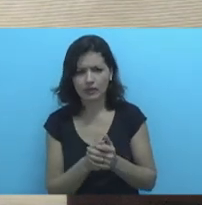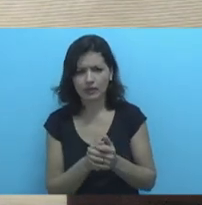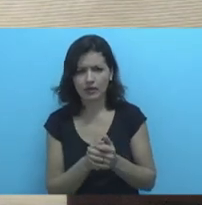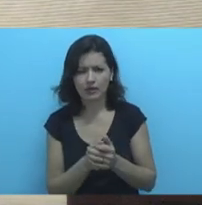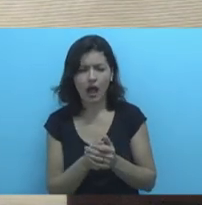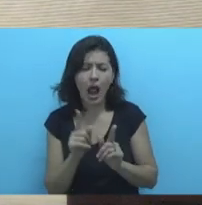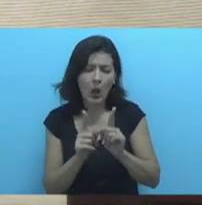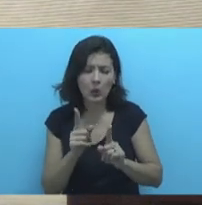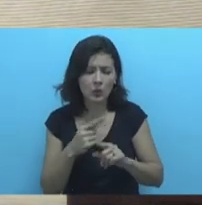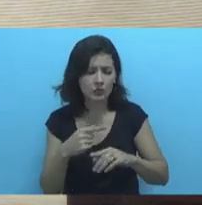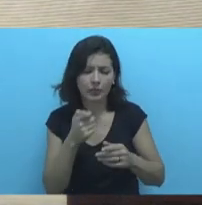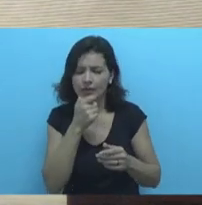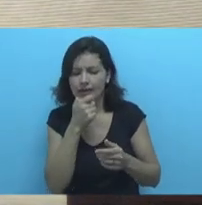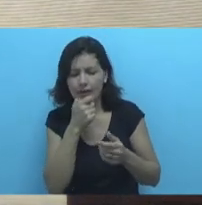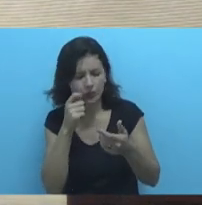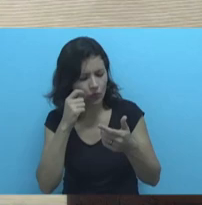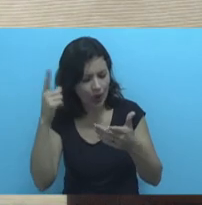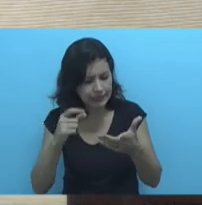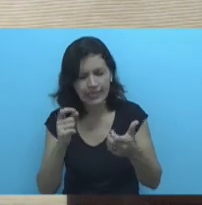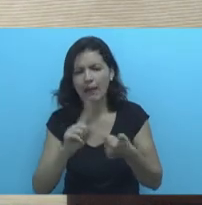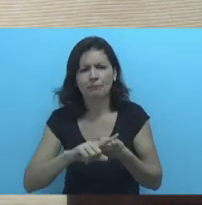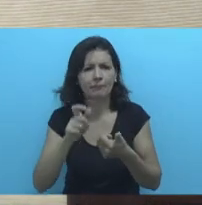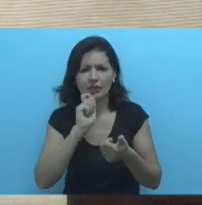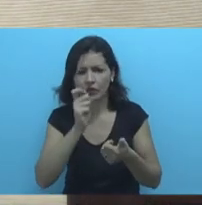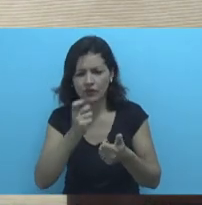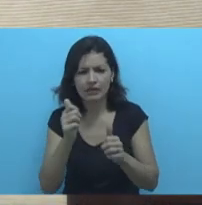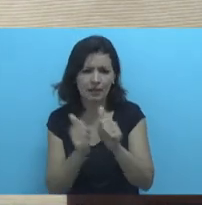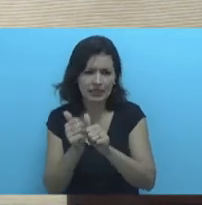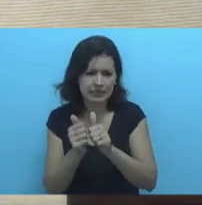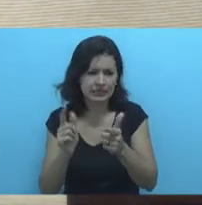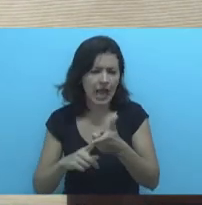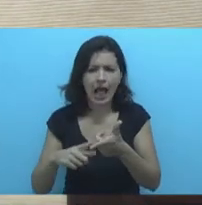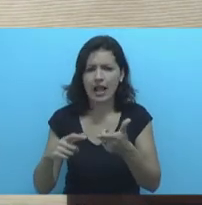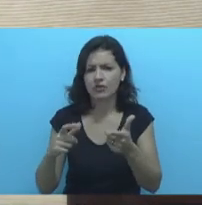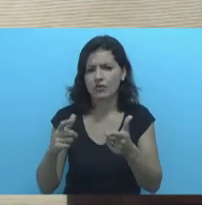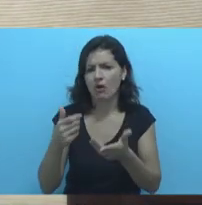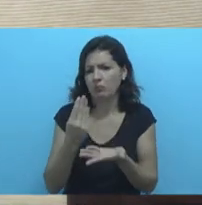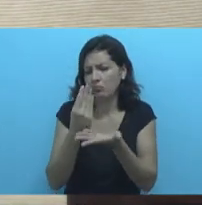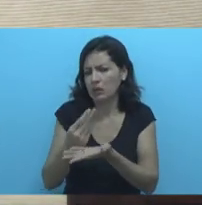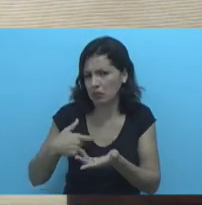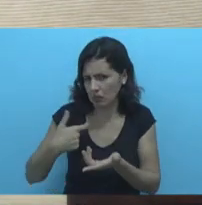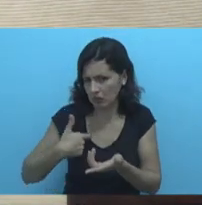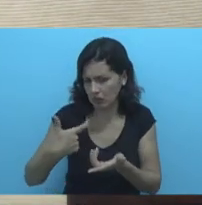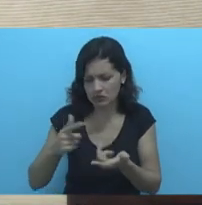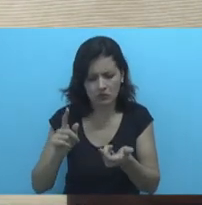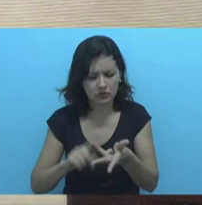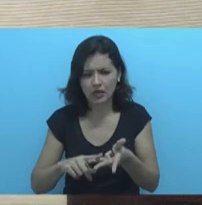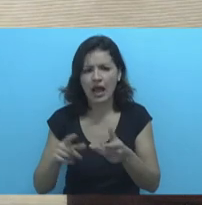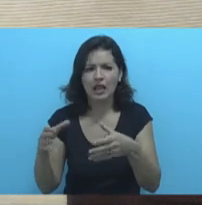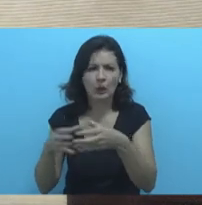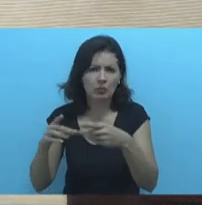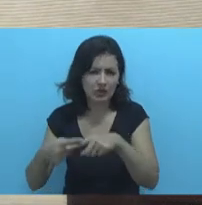pero siempre contestaba. Periodistas, empresarios, dirigentes sociales, dirigentes políticos, de su partido, de